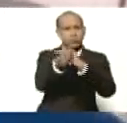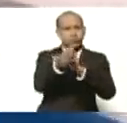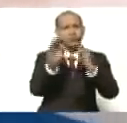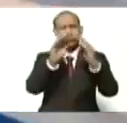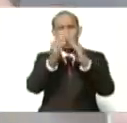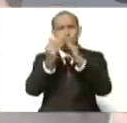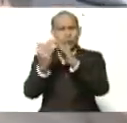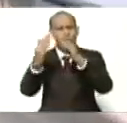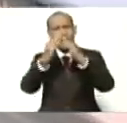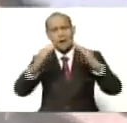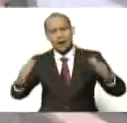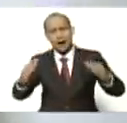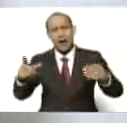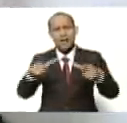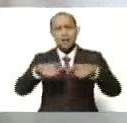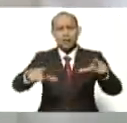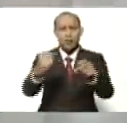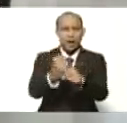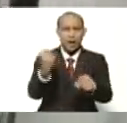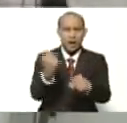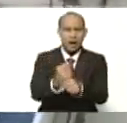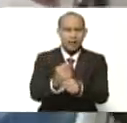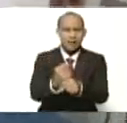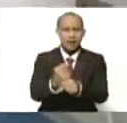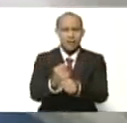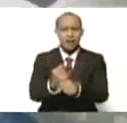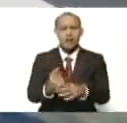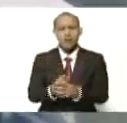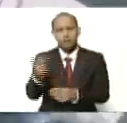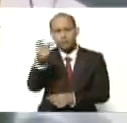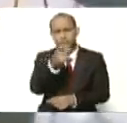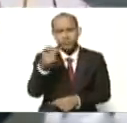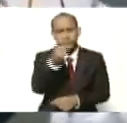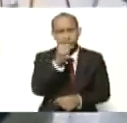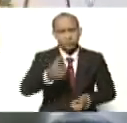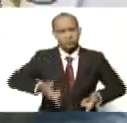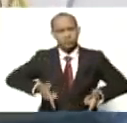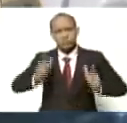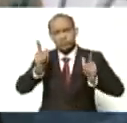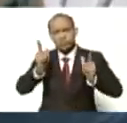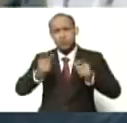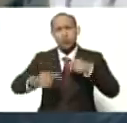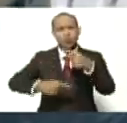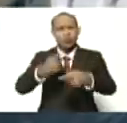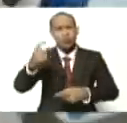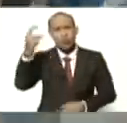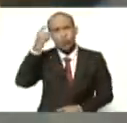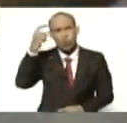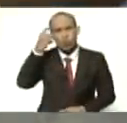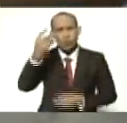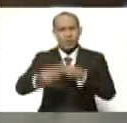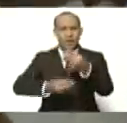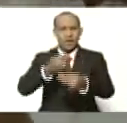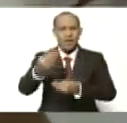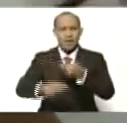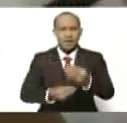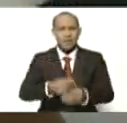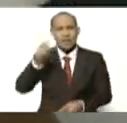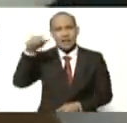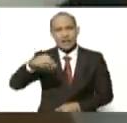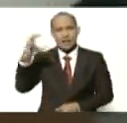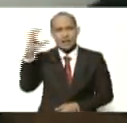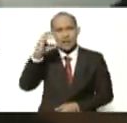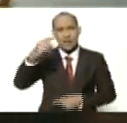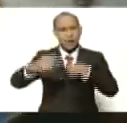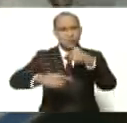sus casas en sus lugares de trabajo con la pesquisa activa que todos los días hacemos en particular en caracas